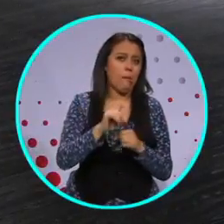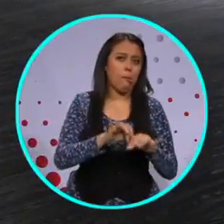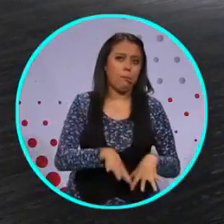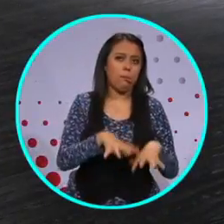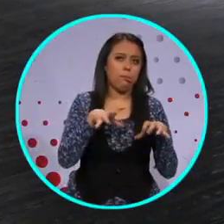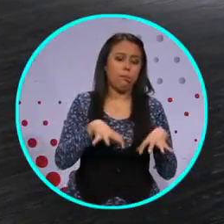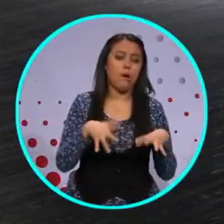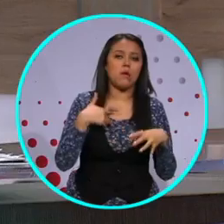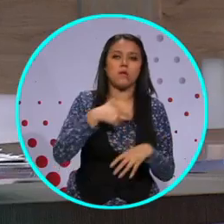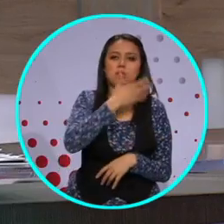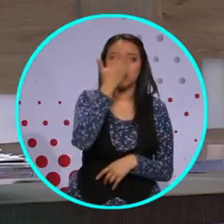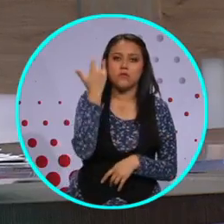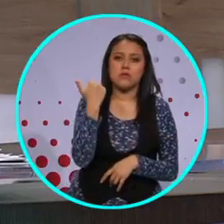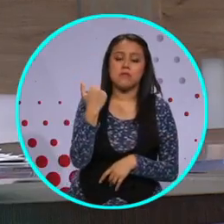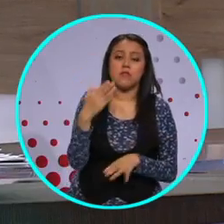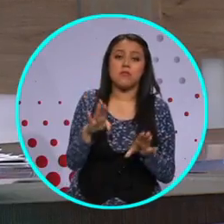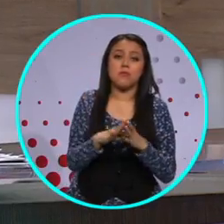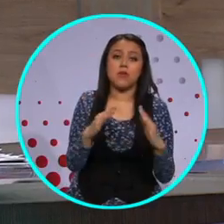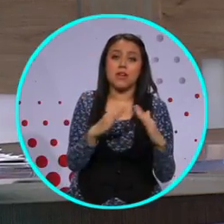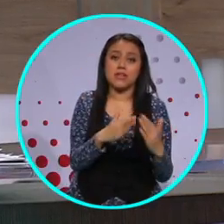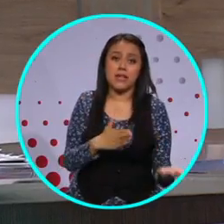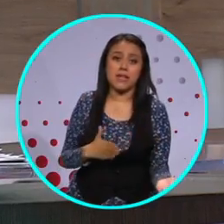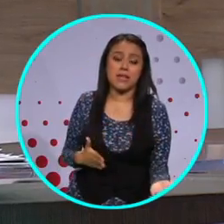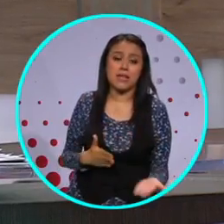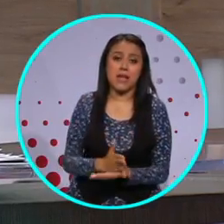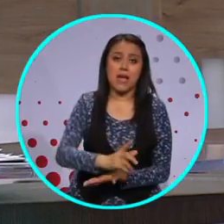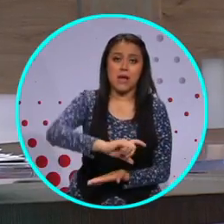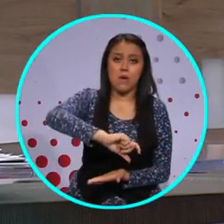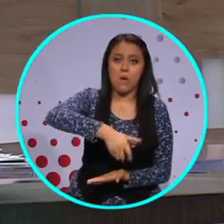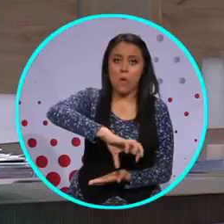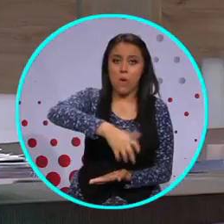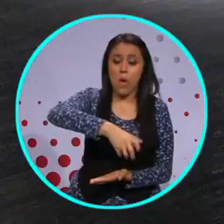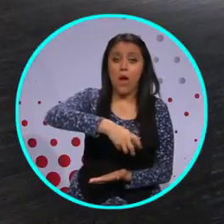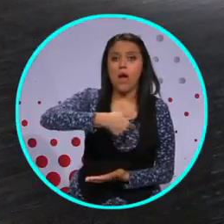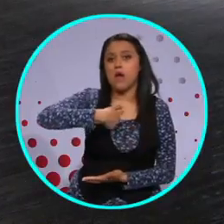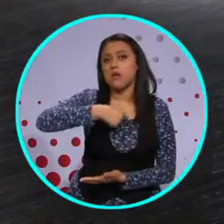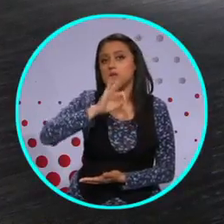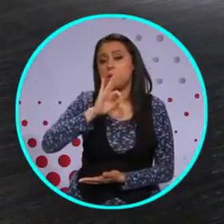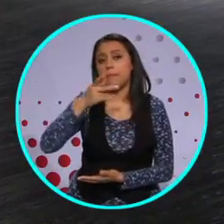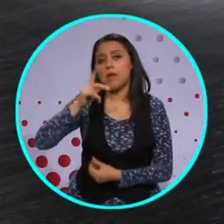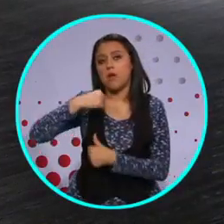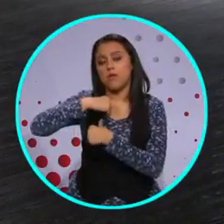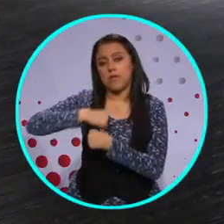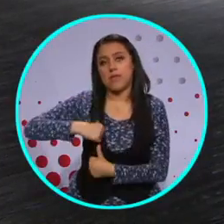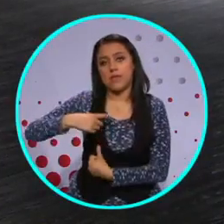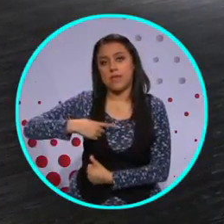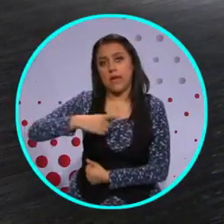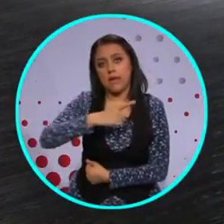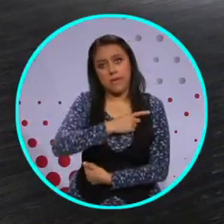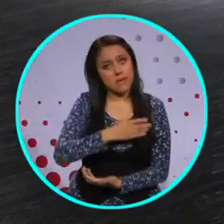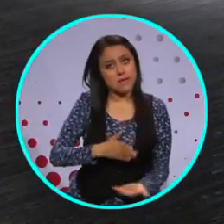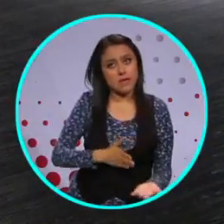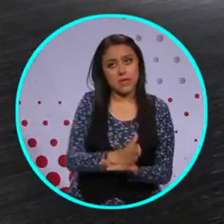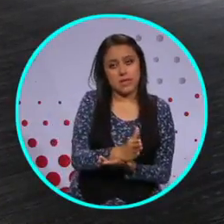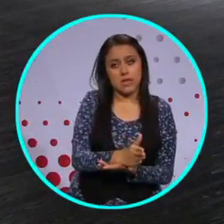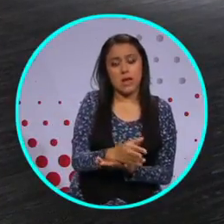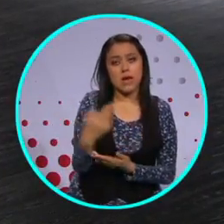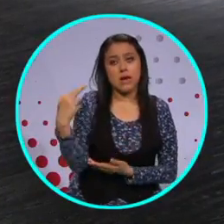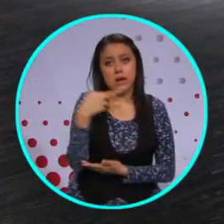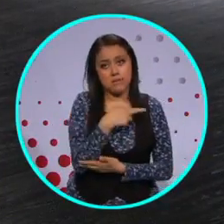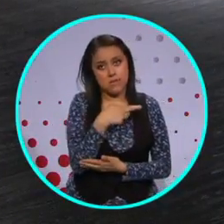si esto sea allanamiento de morada entrar cerrar la llave pero la autoridad tendrá que tomar cartas en el asunto no cartas